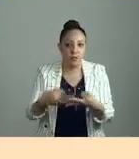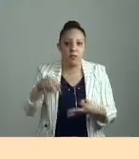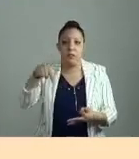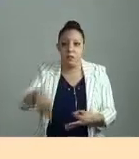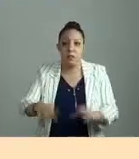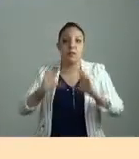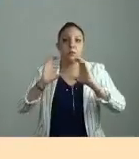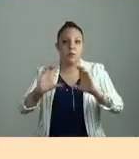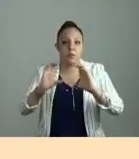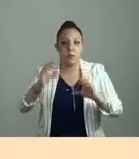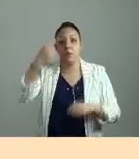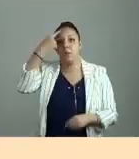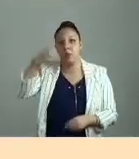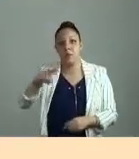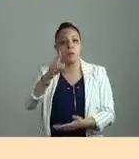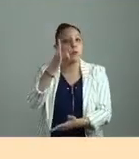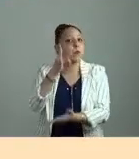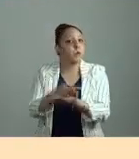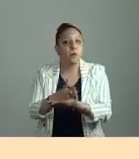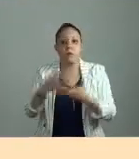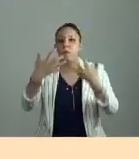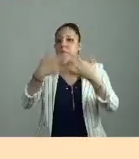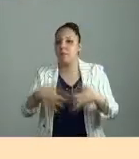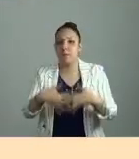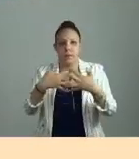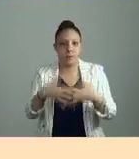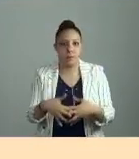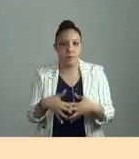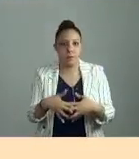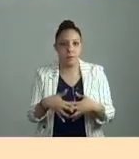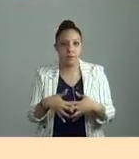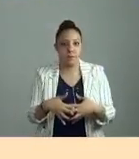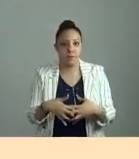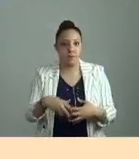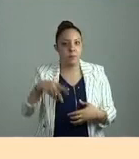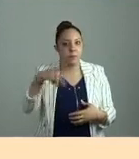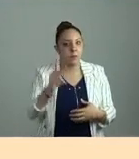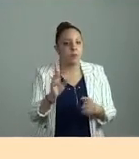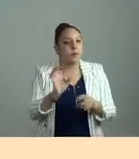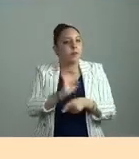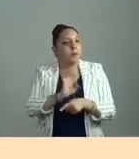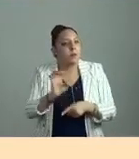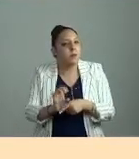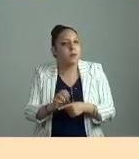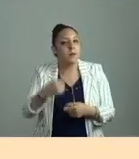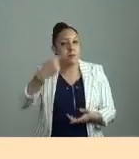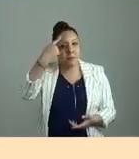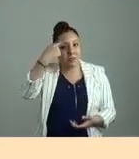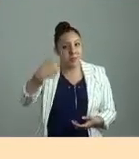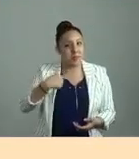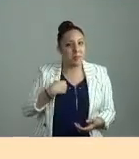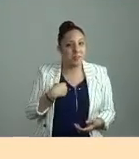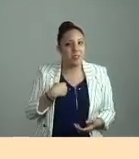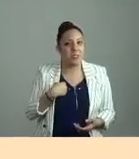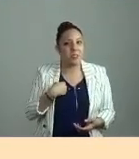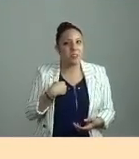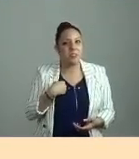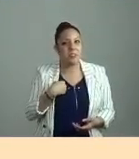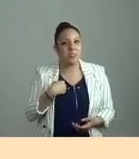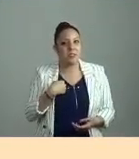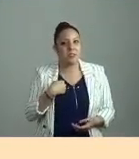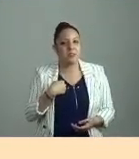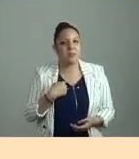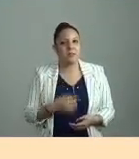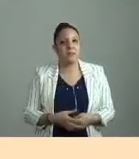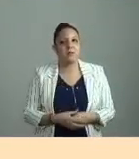fábrica a la industrialización así que para mí yo pensaba cuando yo fue una y nigeria en los